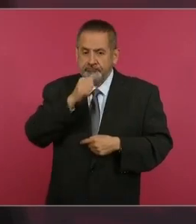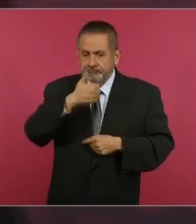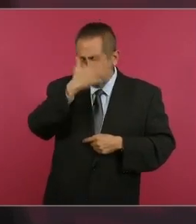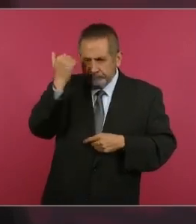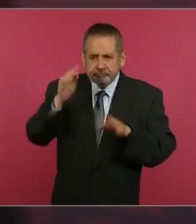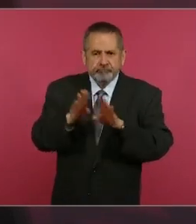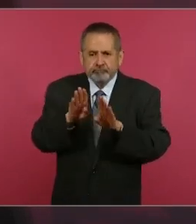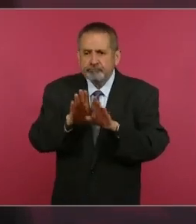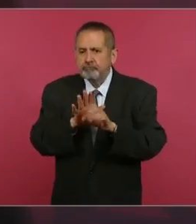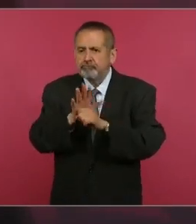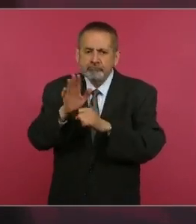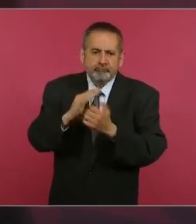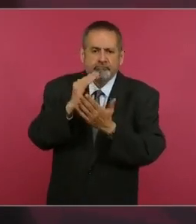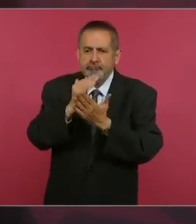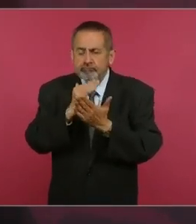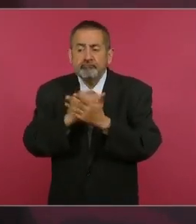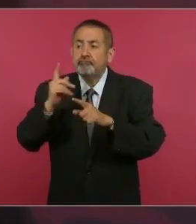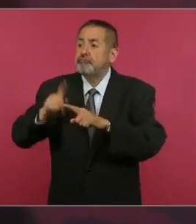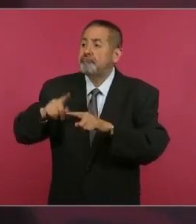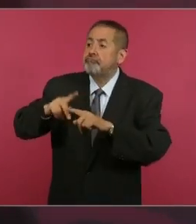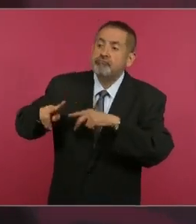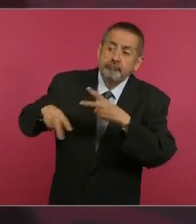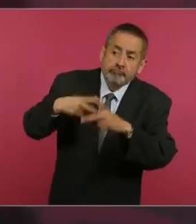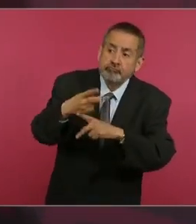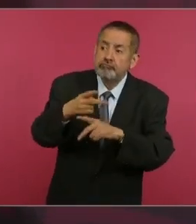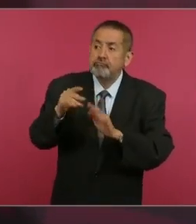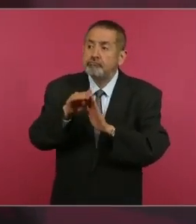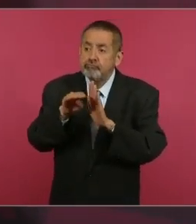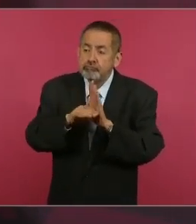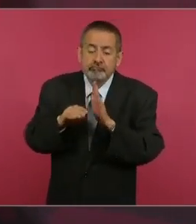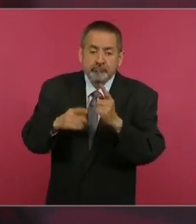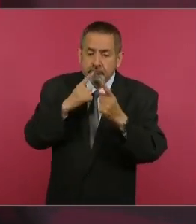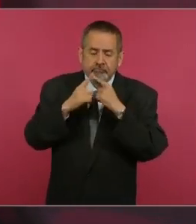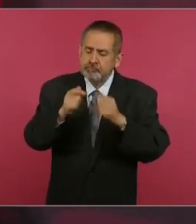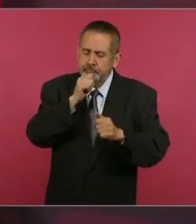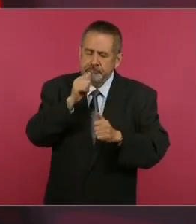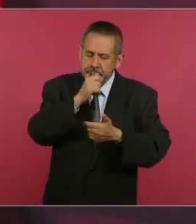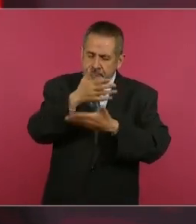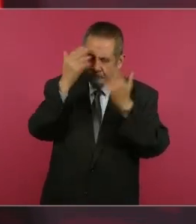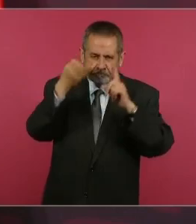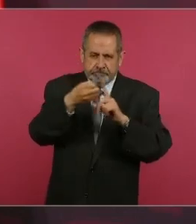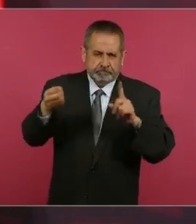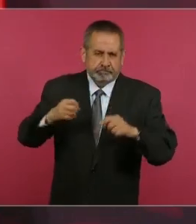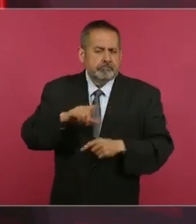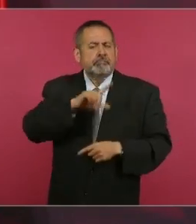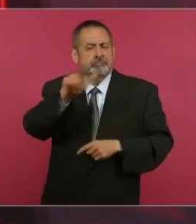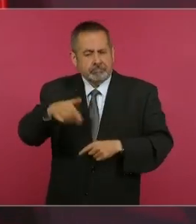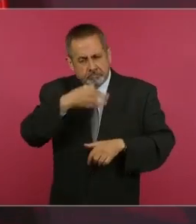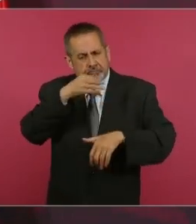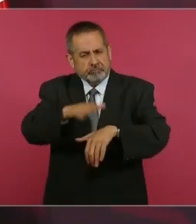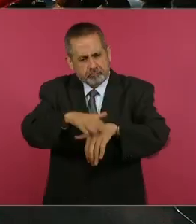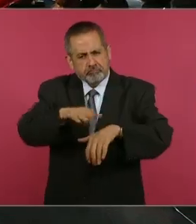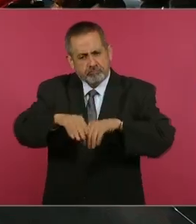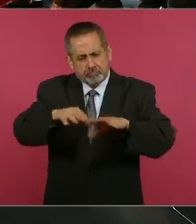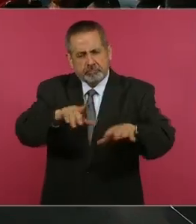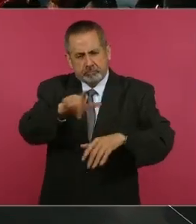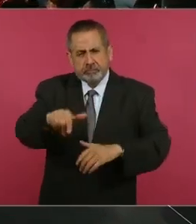todavía quiénes van a asistir y cuál va a ser la agenda. Ya en su momento vamos a hablar de eso.